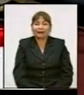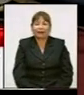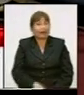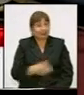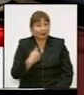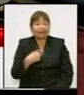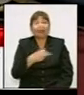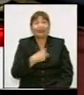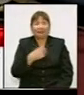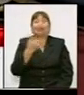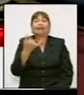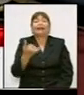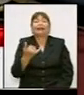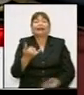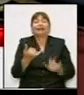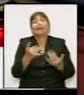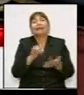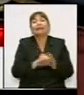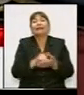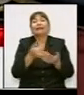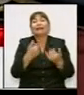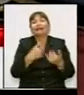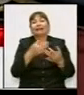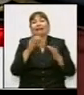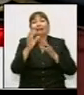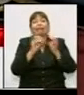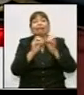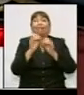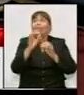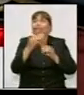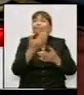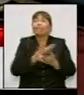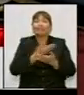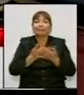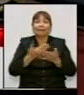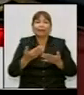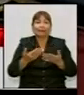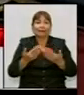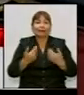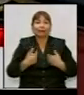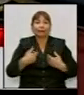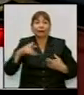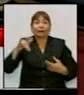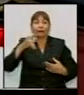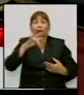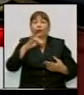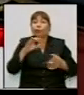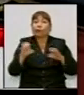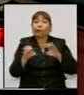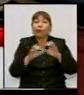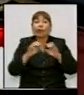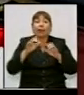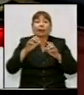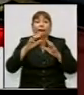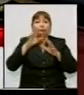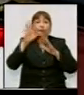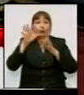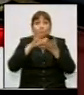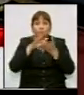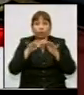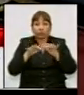Nosotros tenemos actualmente una estructura de la Fuerza, constituida ahorita por el Centro de Operaciones en el Ciberespacio, el